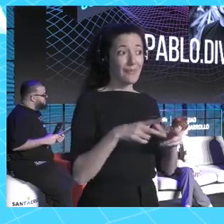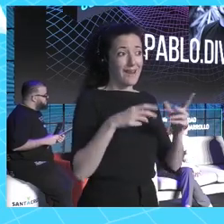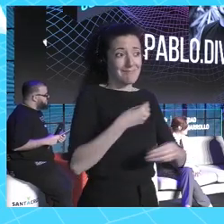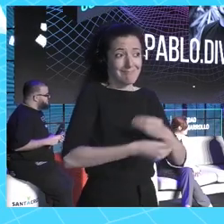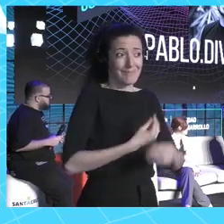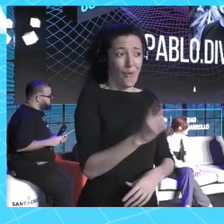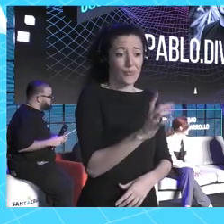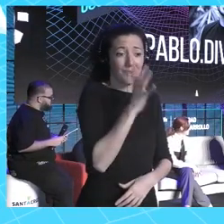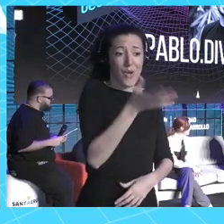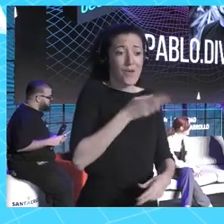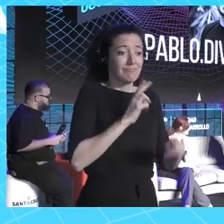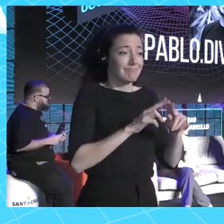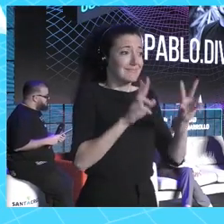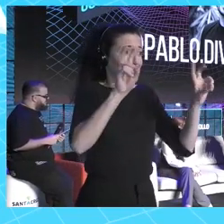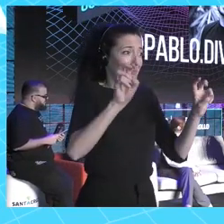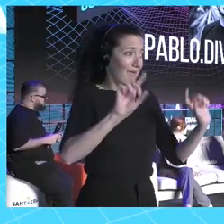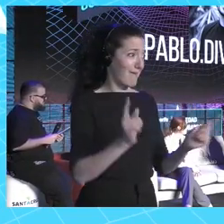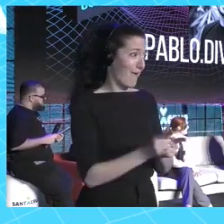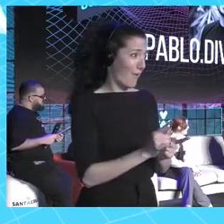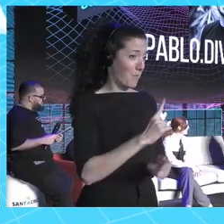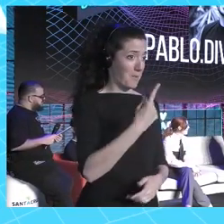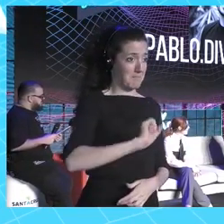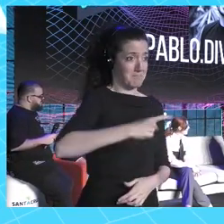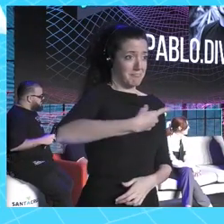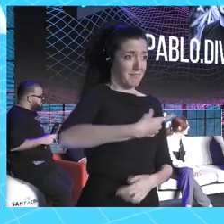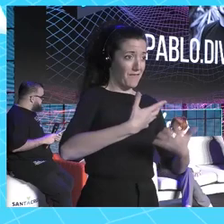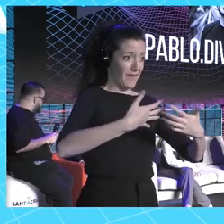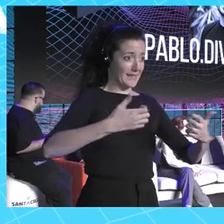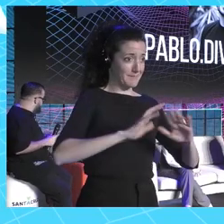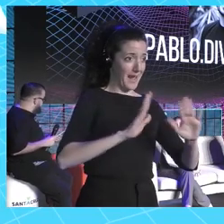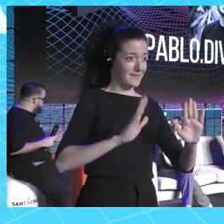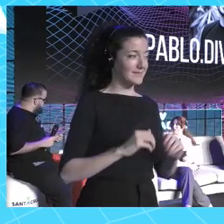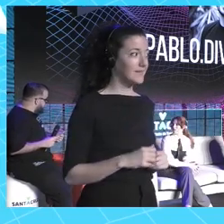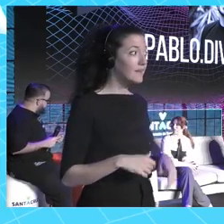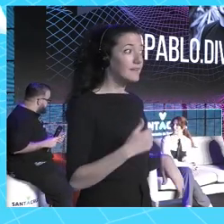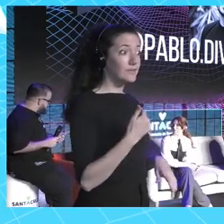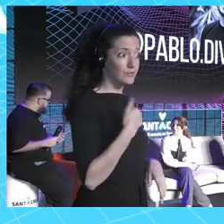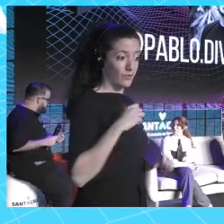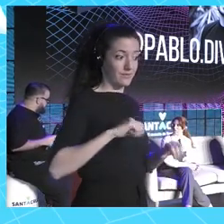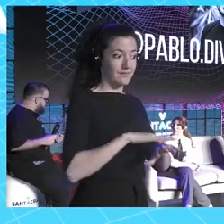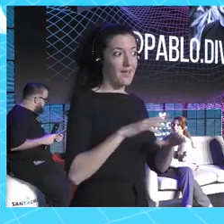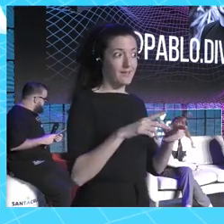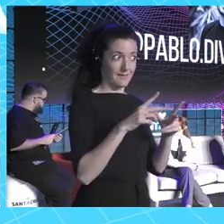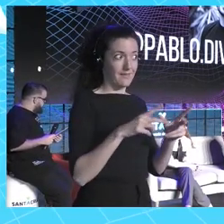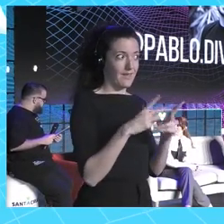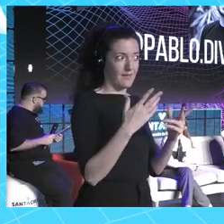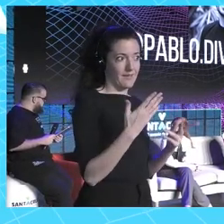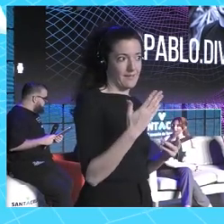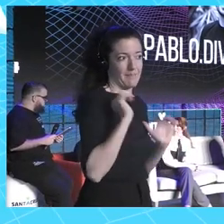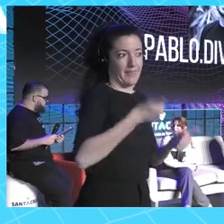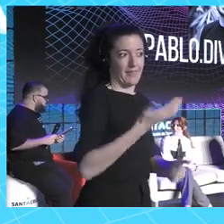tampoco tendría mucho sentido Pero me pareció alucinante yo que llevo poco tiempo en redes Así que últimamente